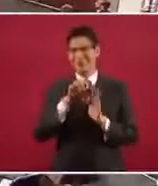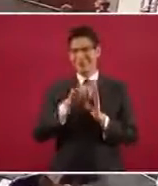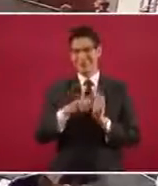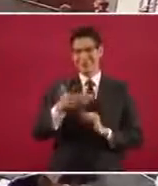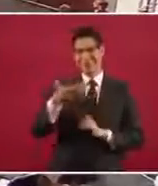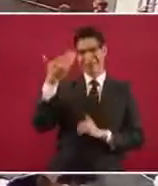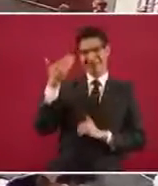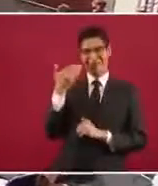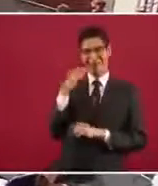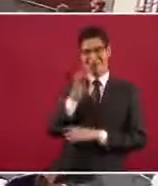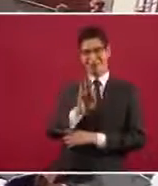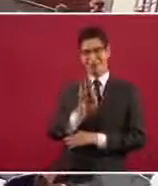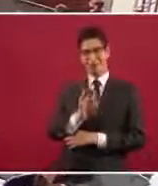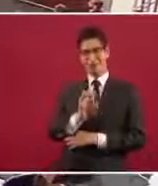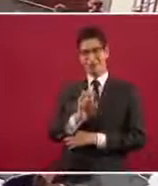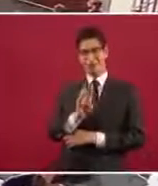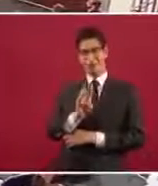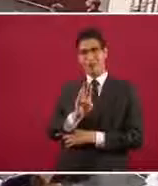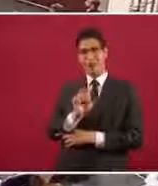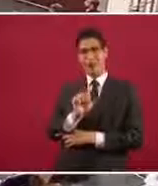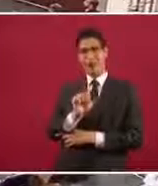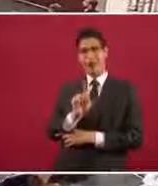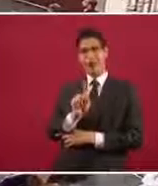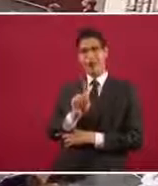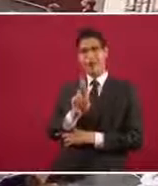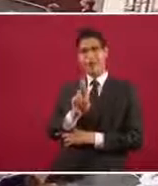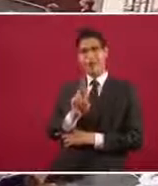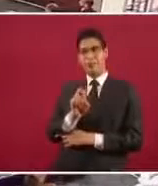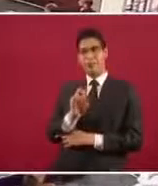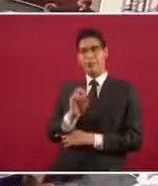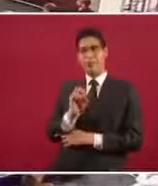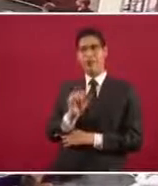solo fue el rescate,